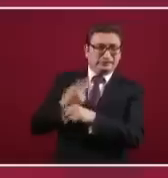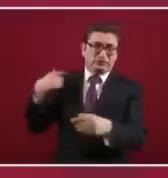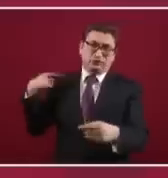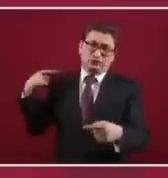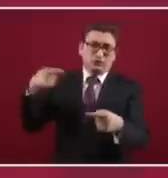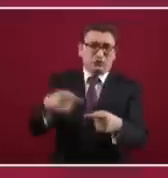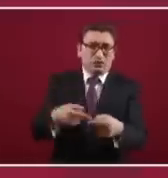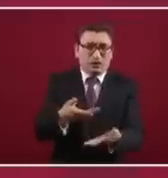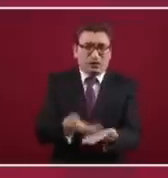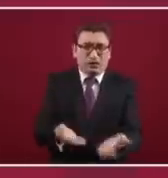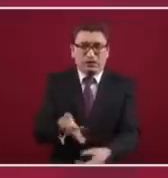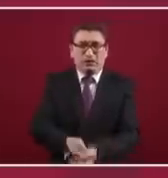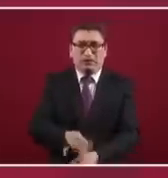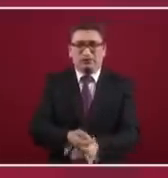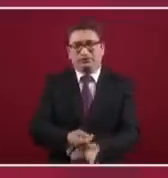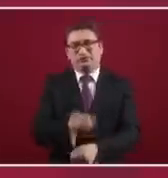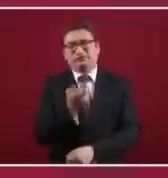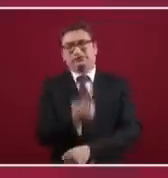las